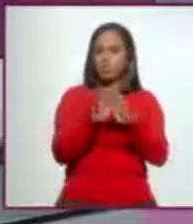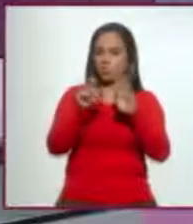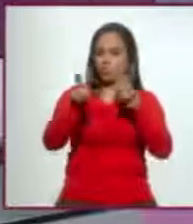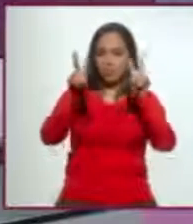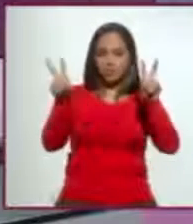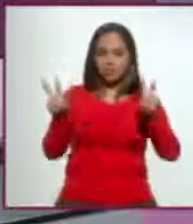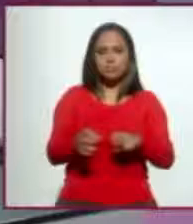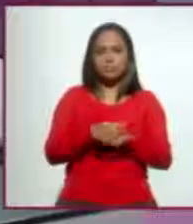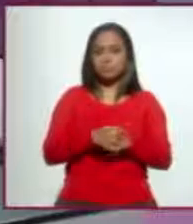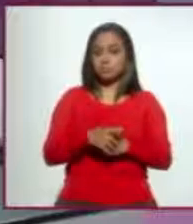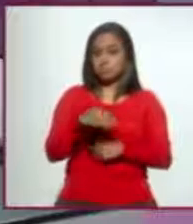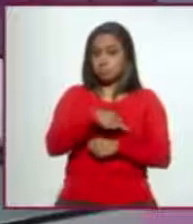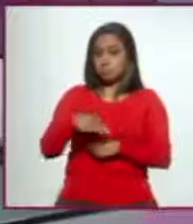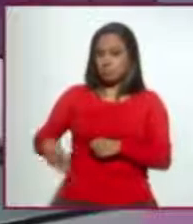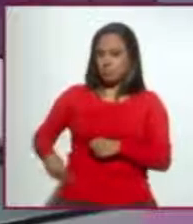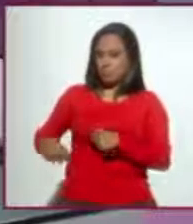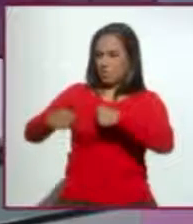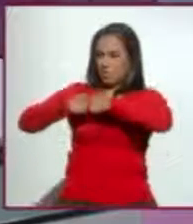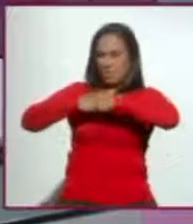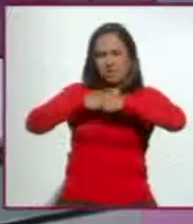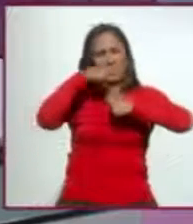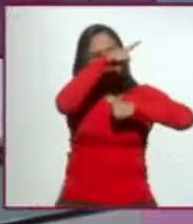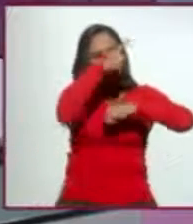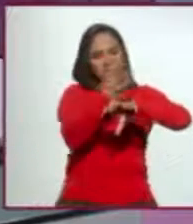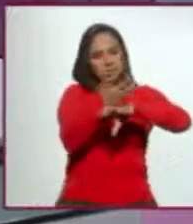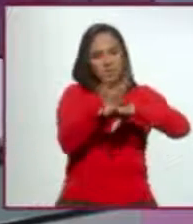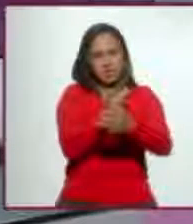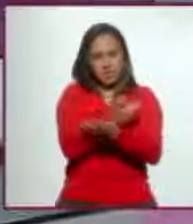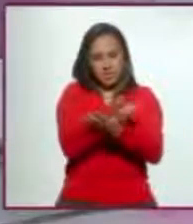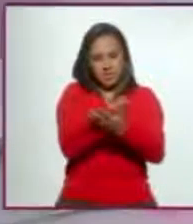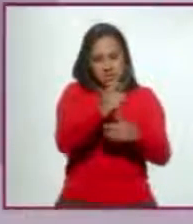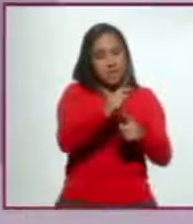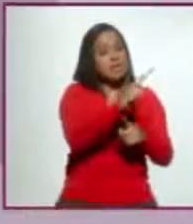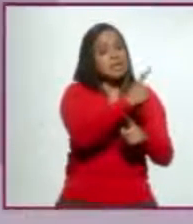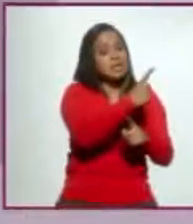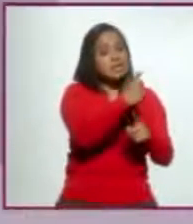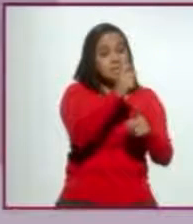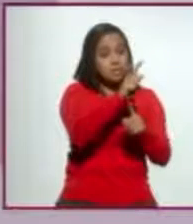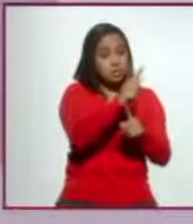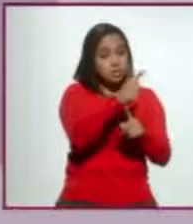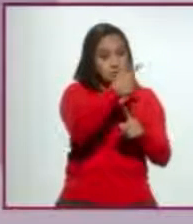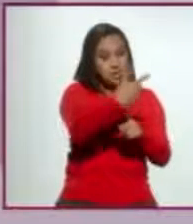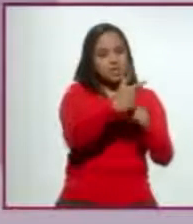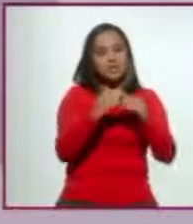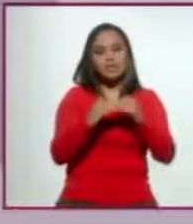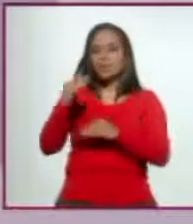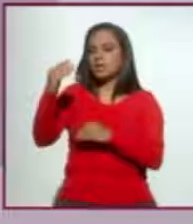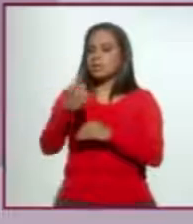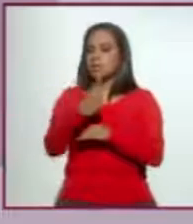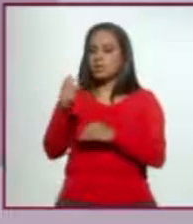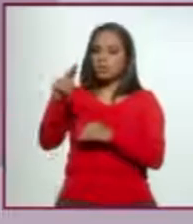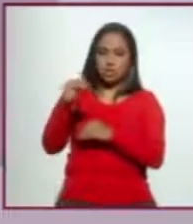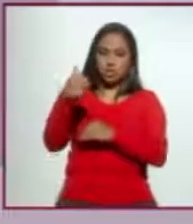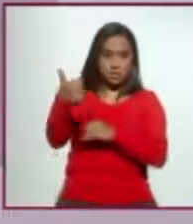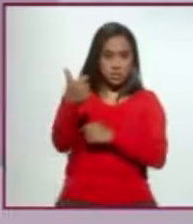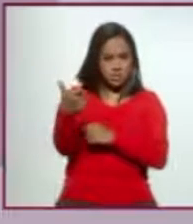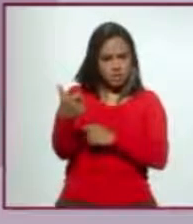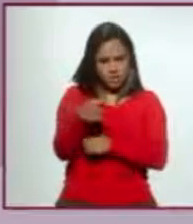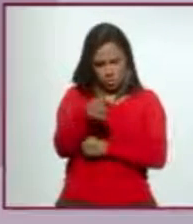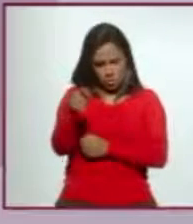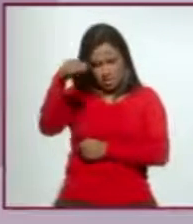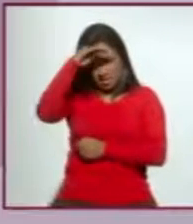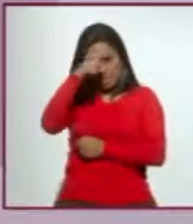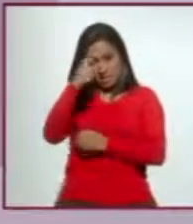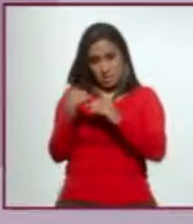tema, en los municipios de la frontera con Estados Unidos, el salario mínimo pasó de 177 a 186 pesos. ¿Usted cree